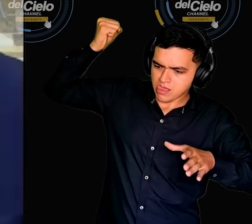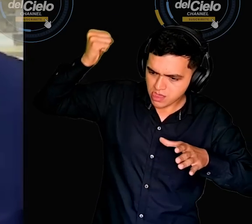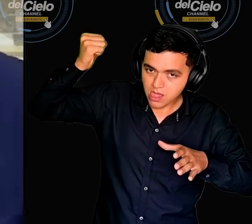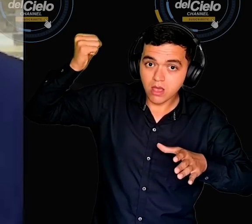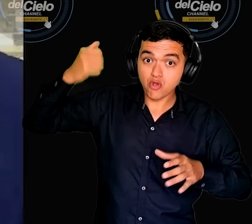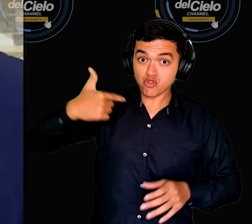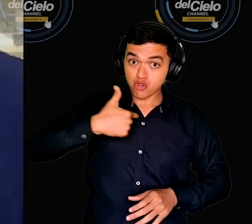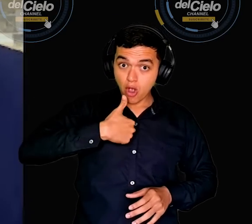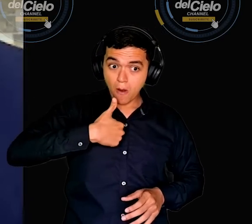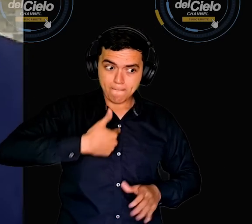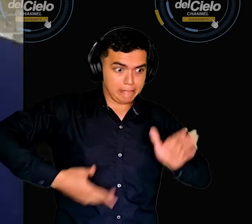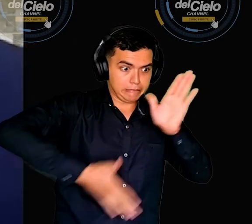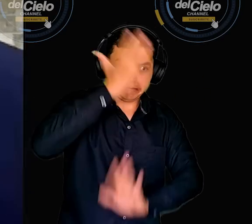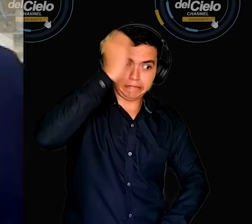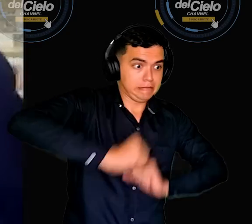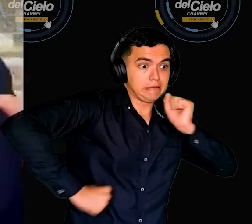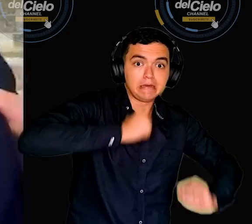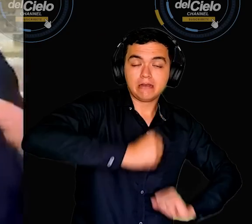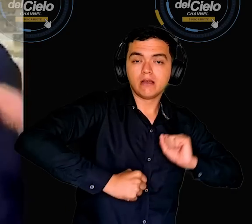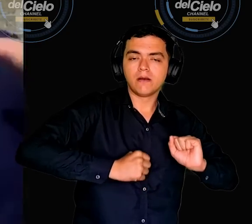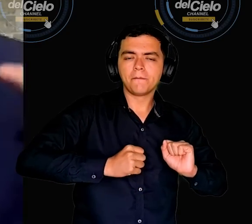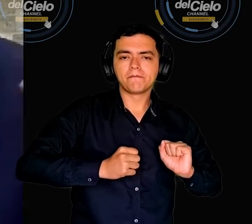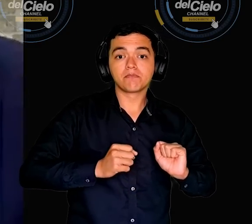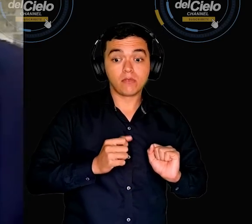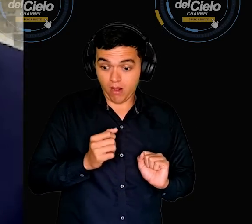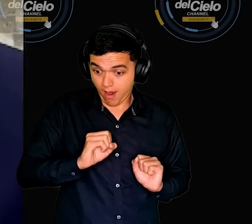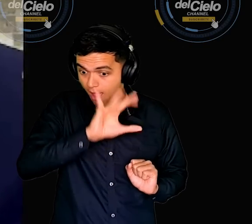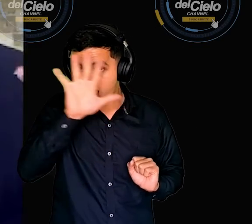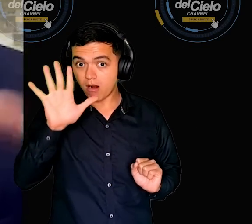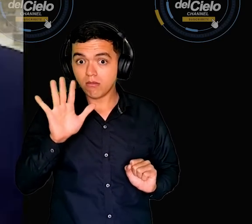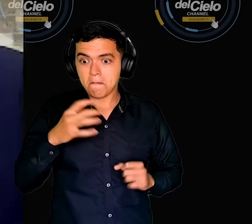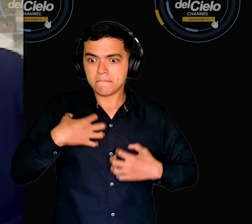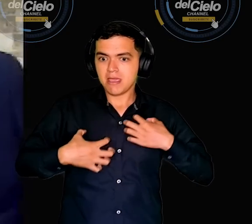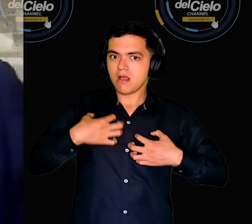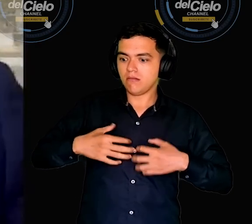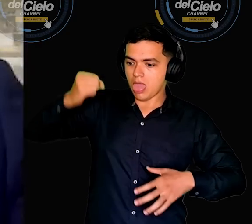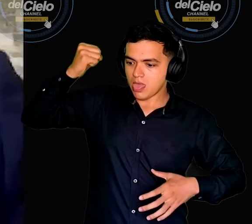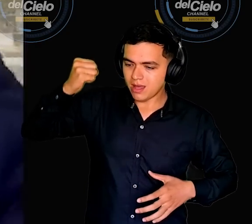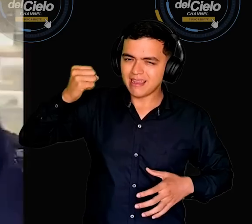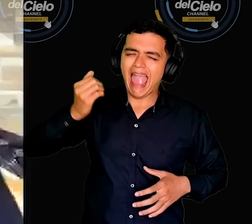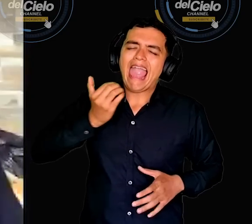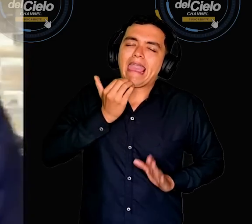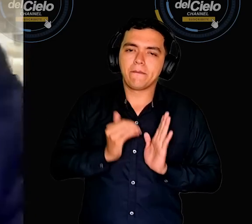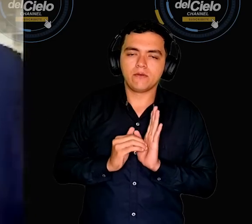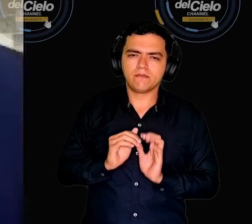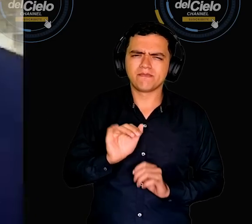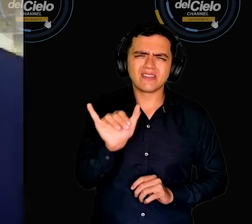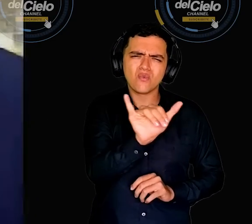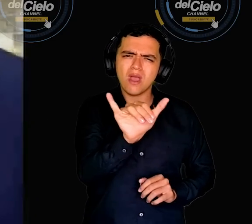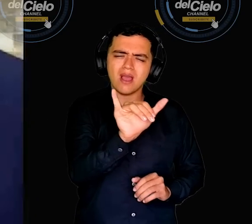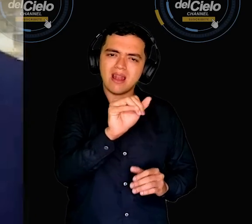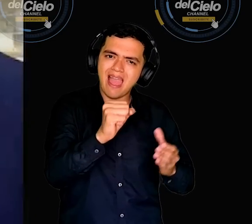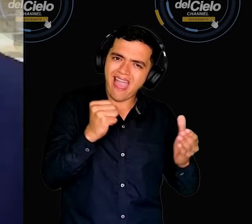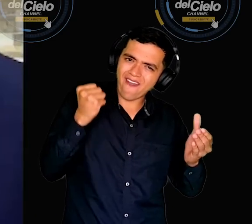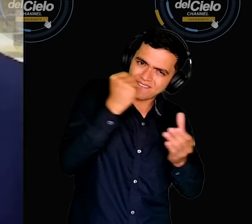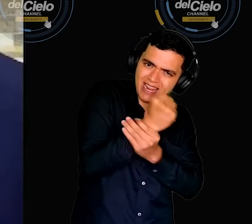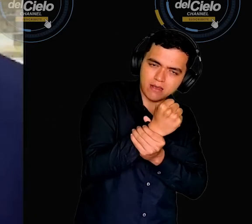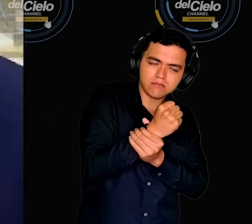contradicho. Él era consentido. Entonces, creo que estas cosas destruyen